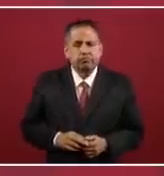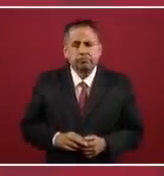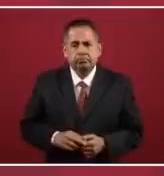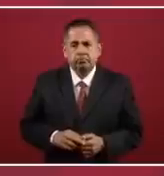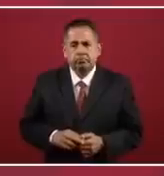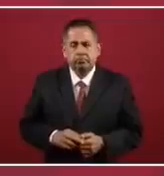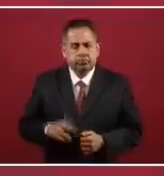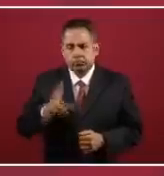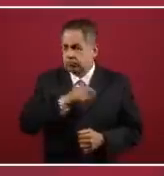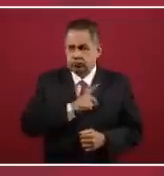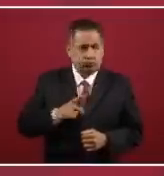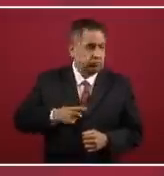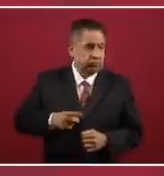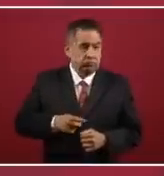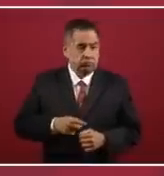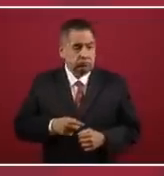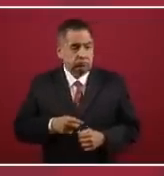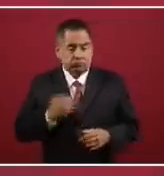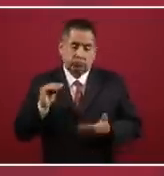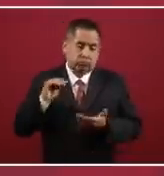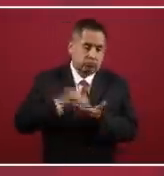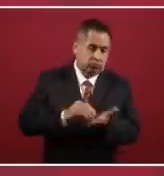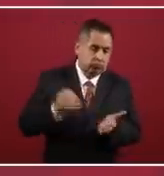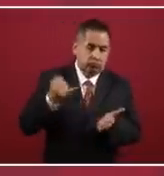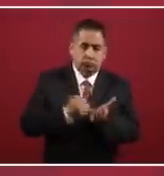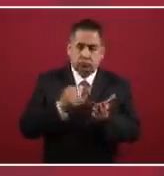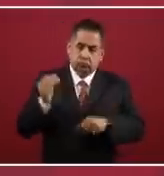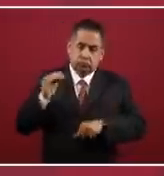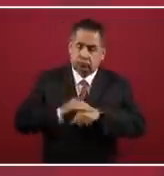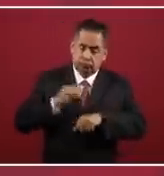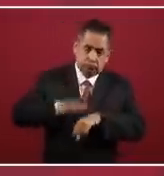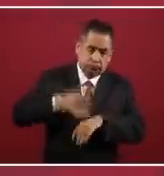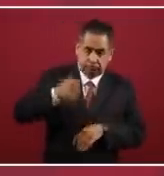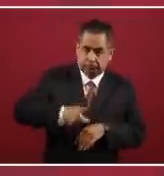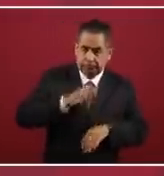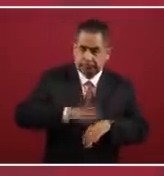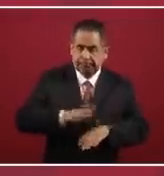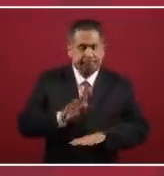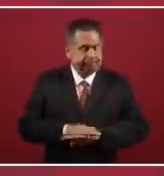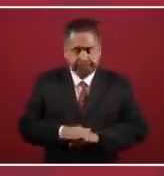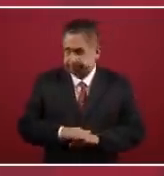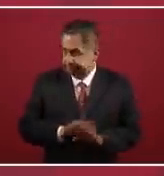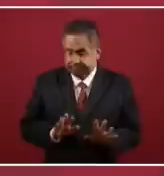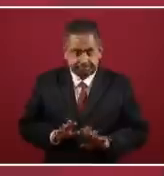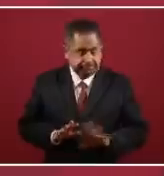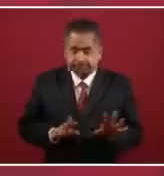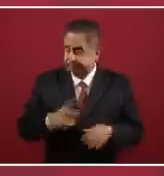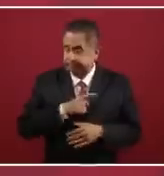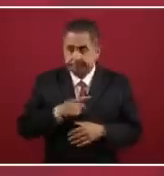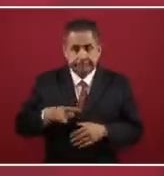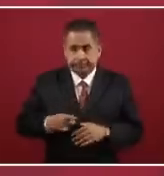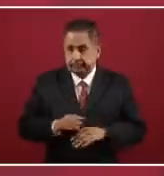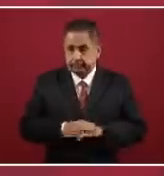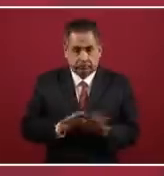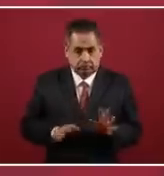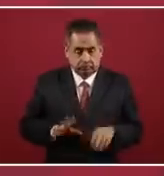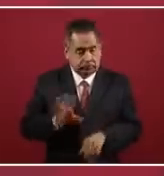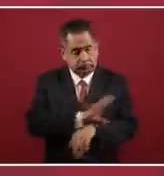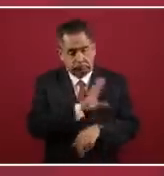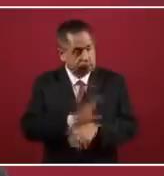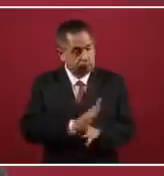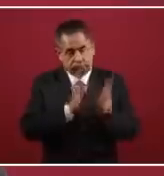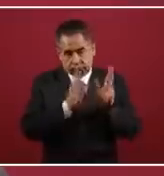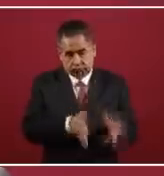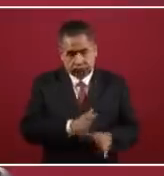No deben de haber aumentos en el cobro de la energía eléctrica.